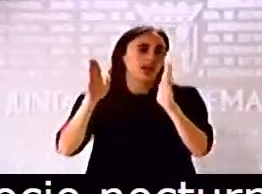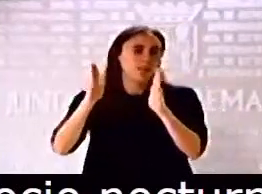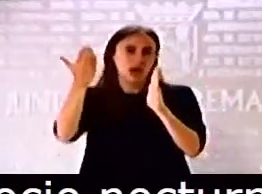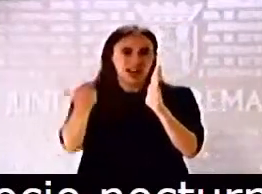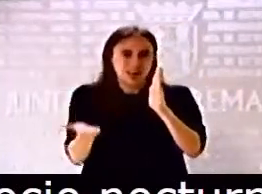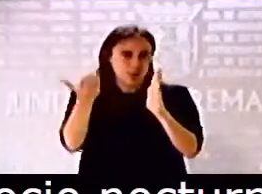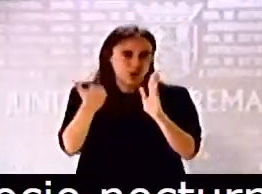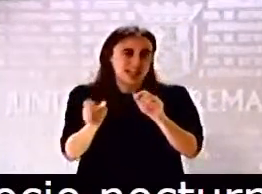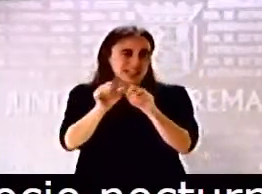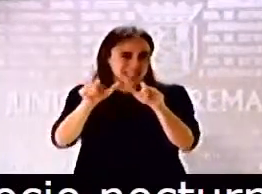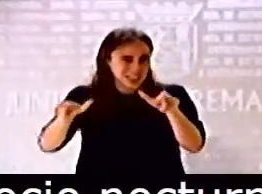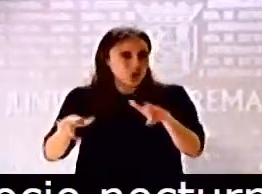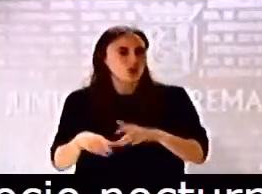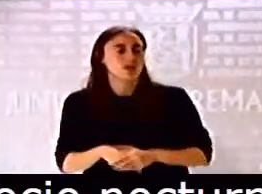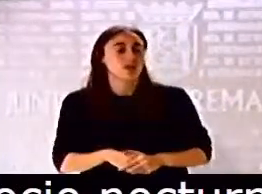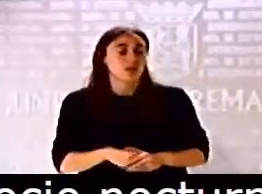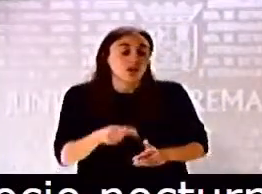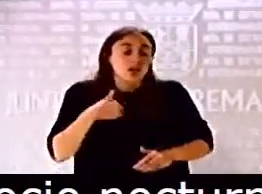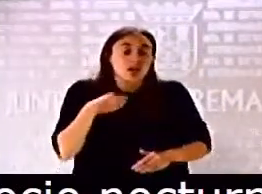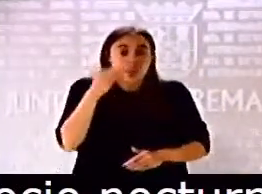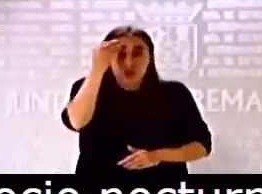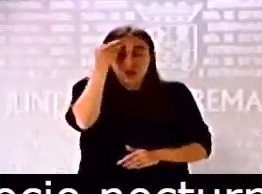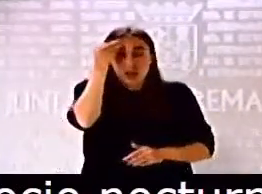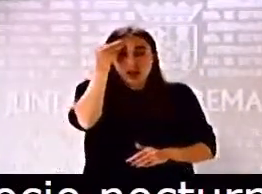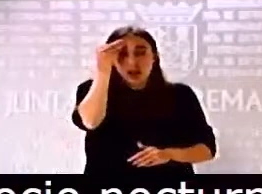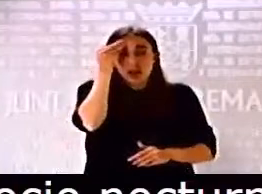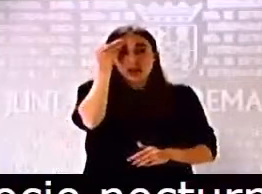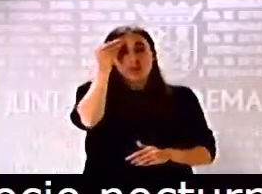Pero yo creo que